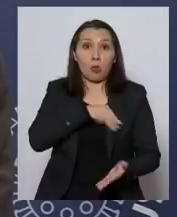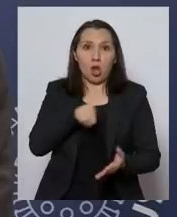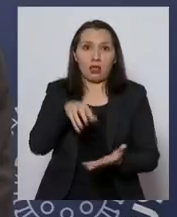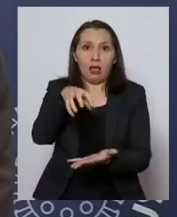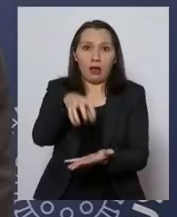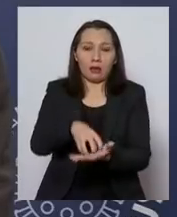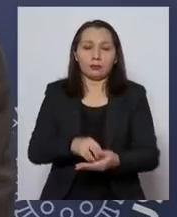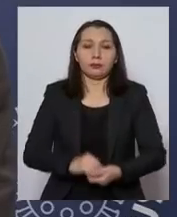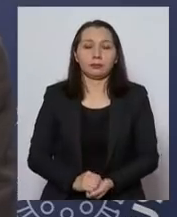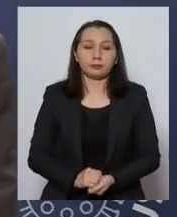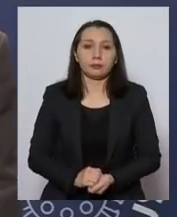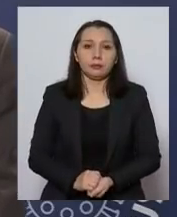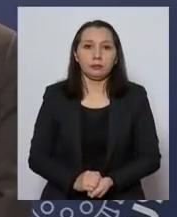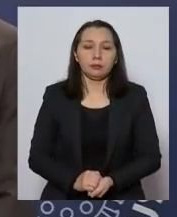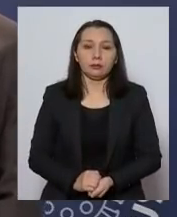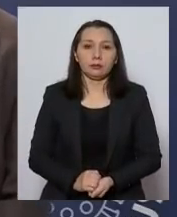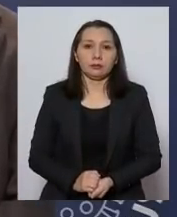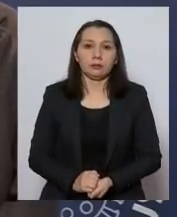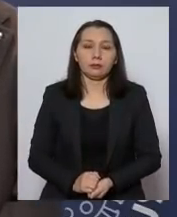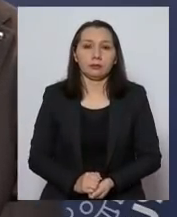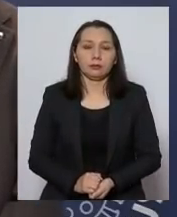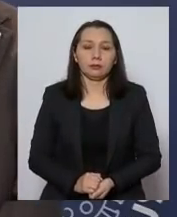metropolitana.